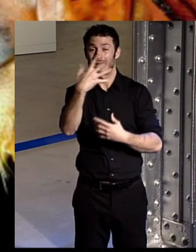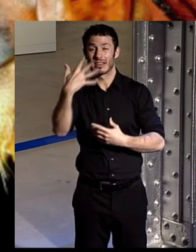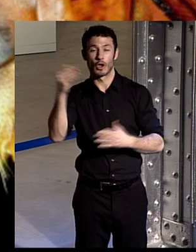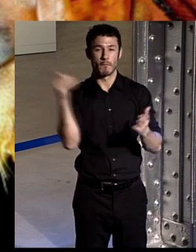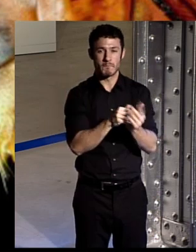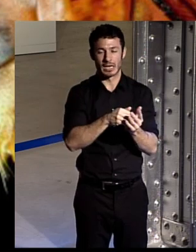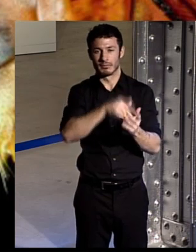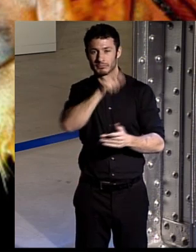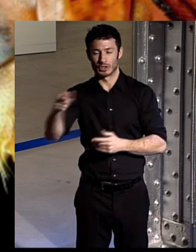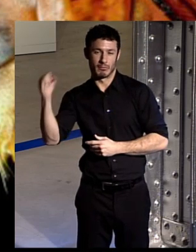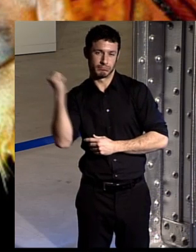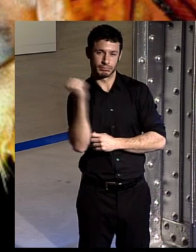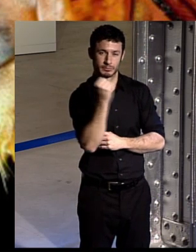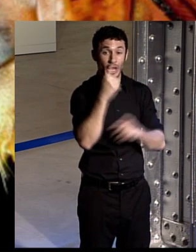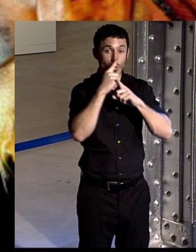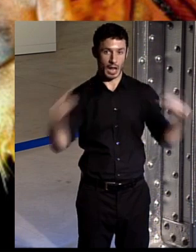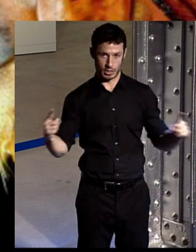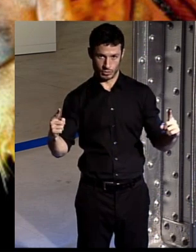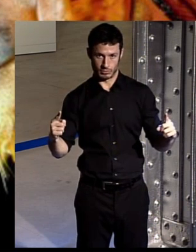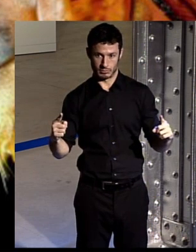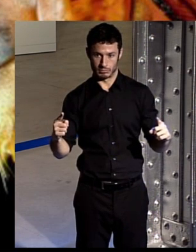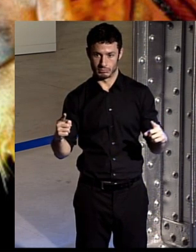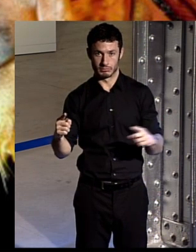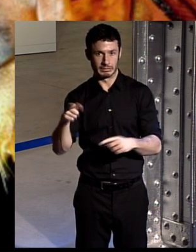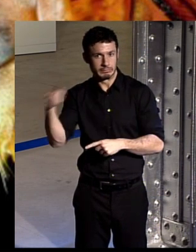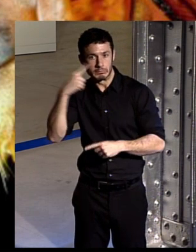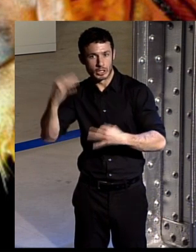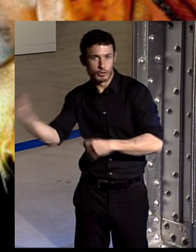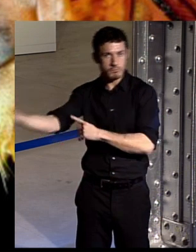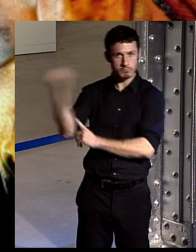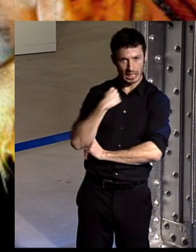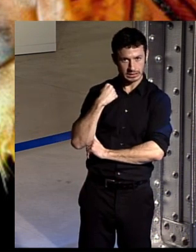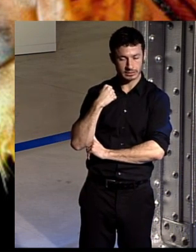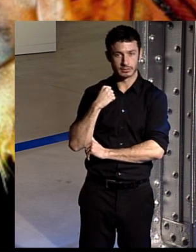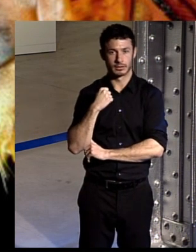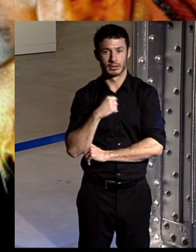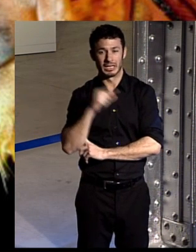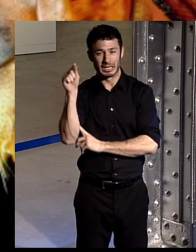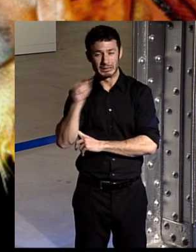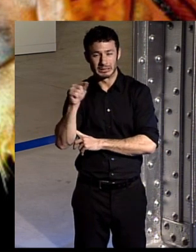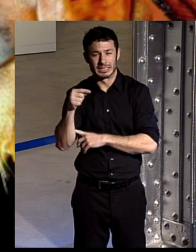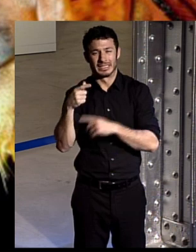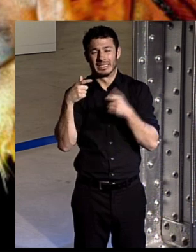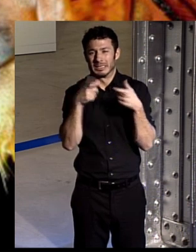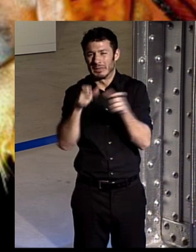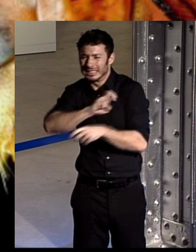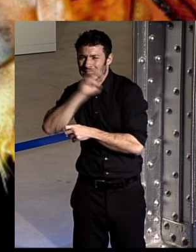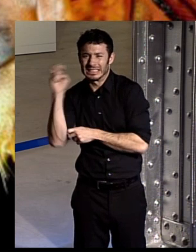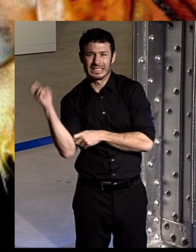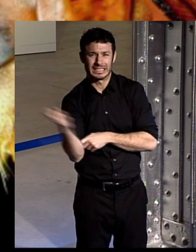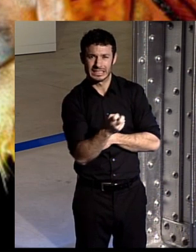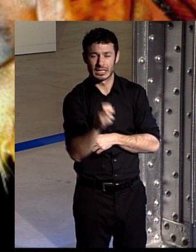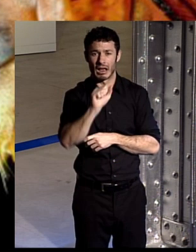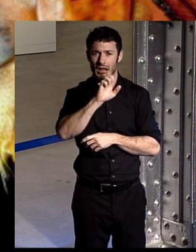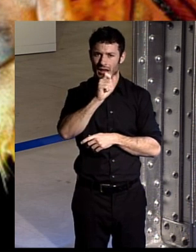nosotros mismos. Los mosquitos son más peligrosos que nosotros. Existen 3.500 especies de mosquitos distintos. Aedes,